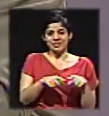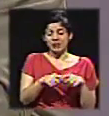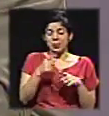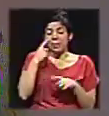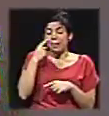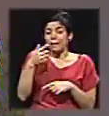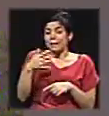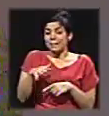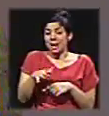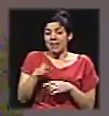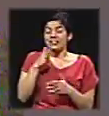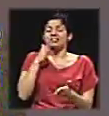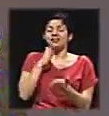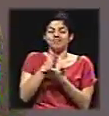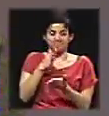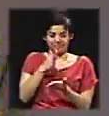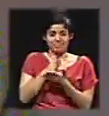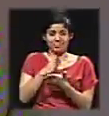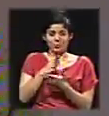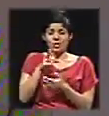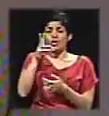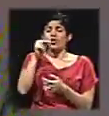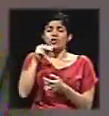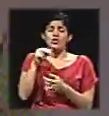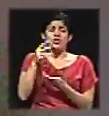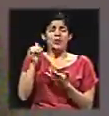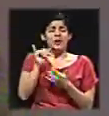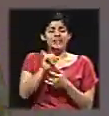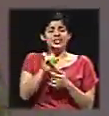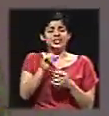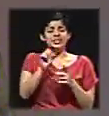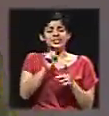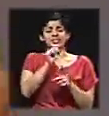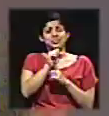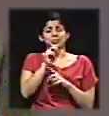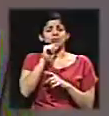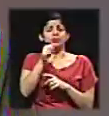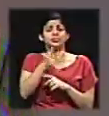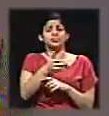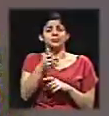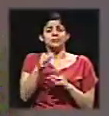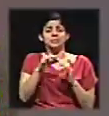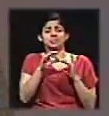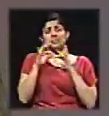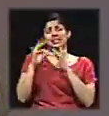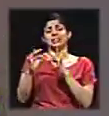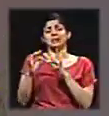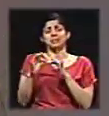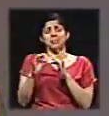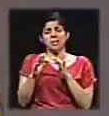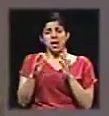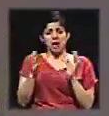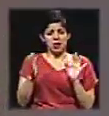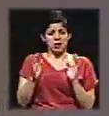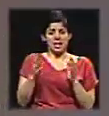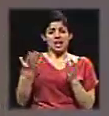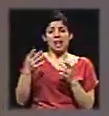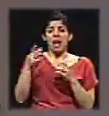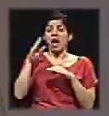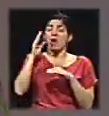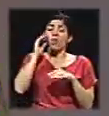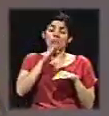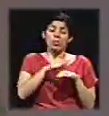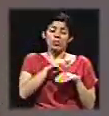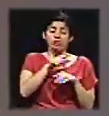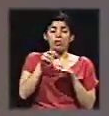ser que está afectando. No es el fenómeno, no es el elemento fundamental que está haciendo que la política no se